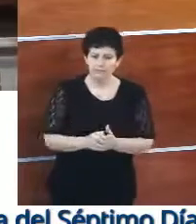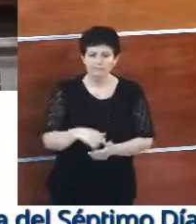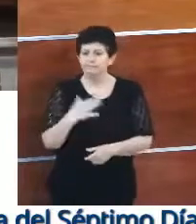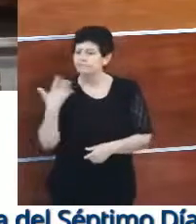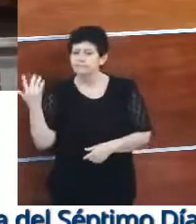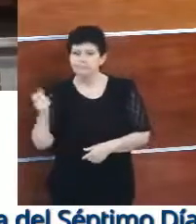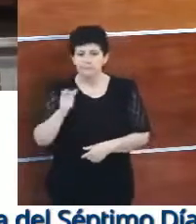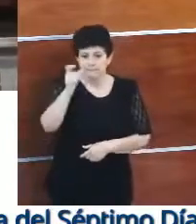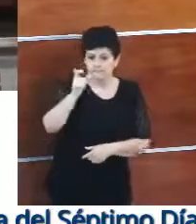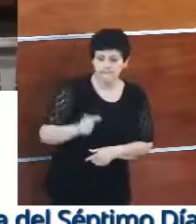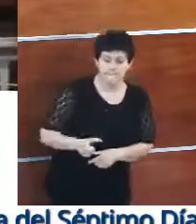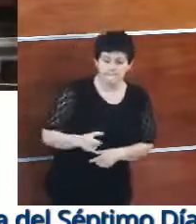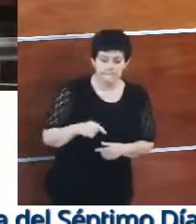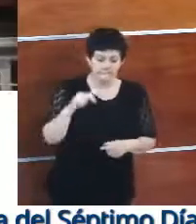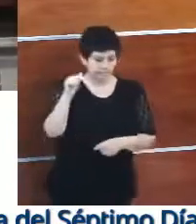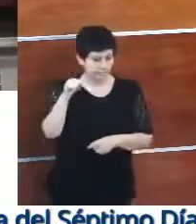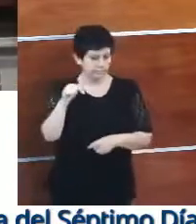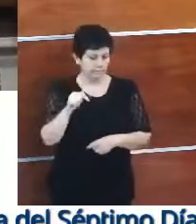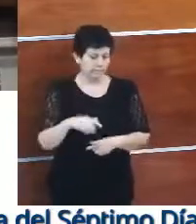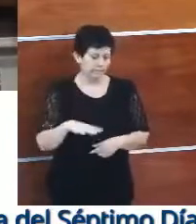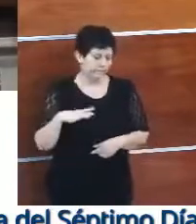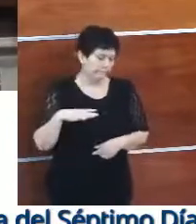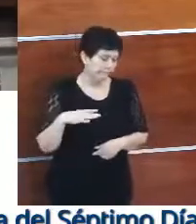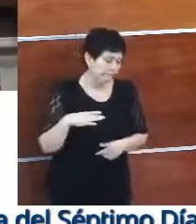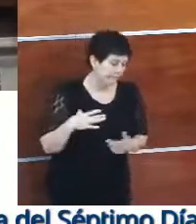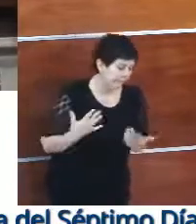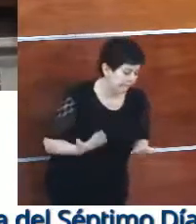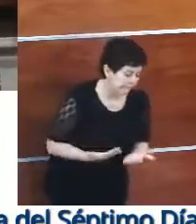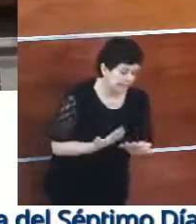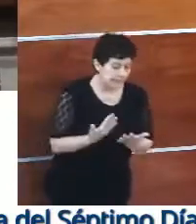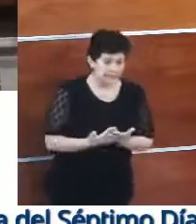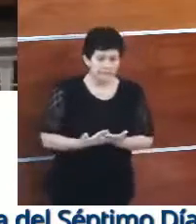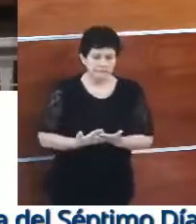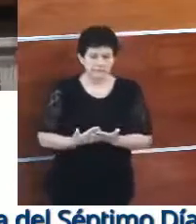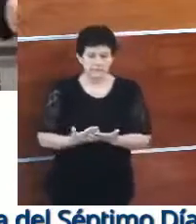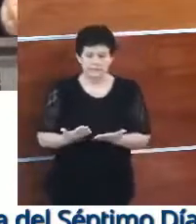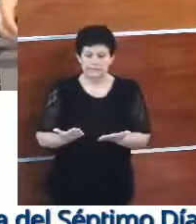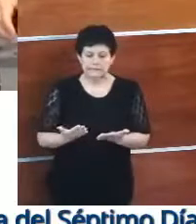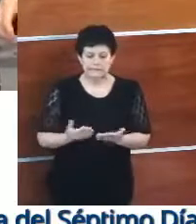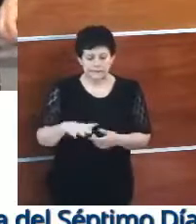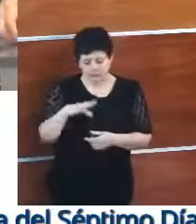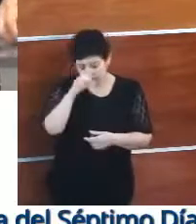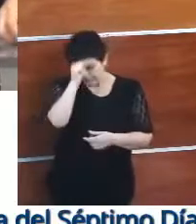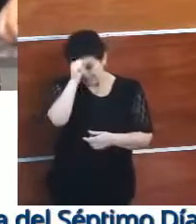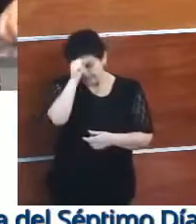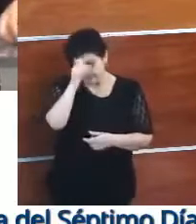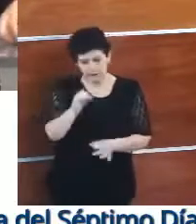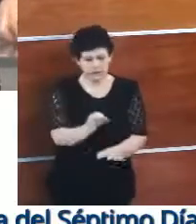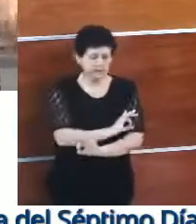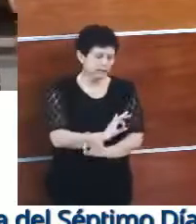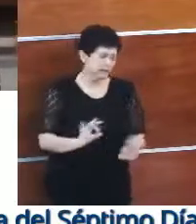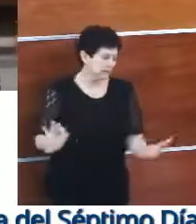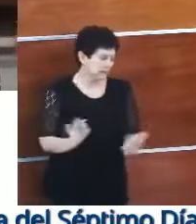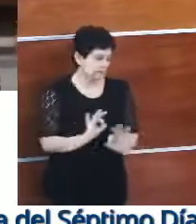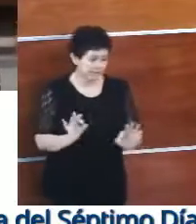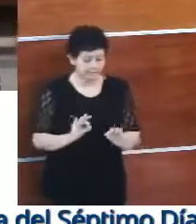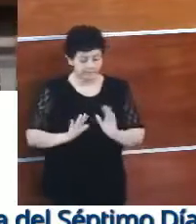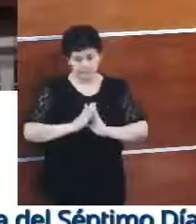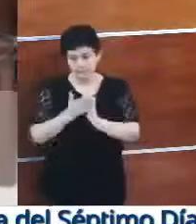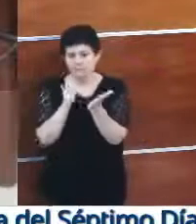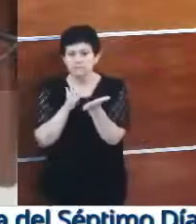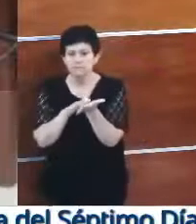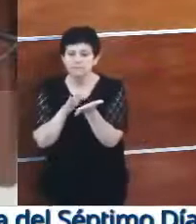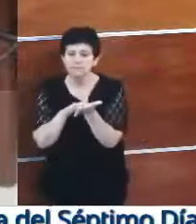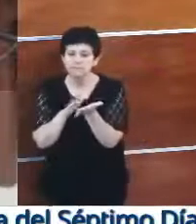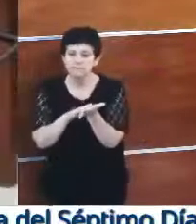esas personas que todavía amamos, que todavía queremos, pero no han procedido al arrepentimiento? El Evangelio no ha hecho